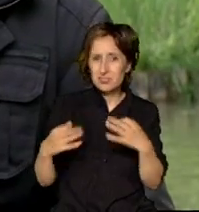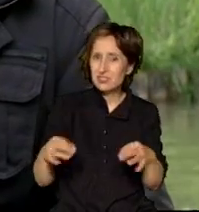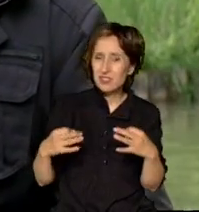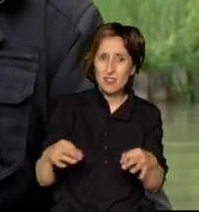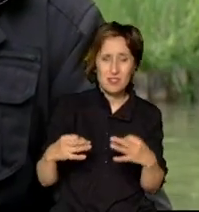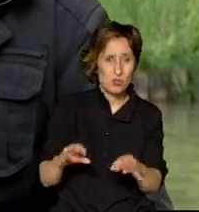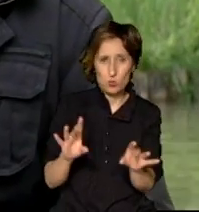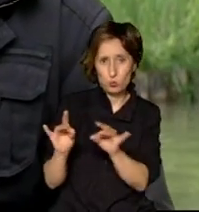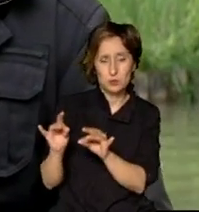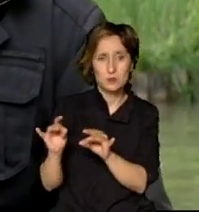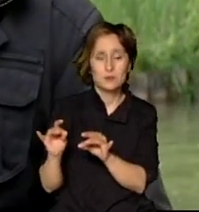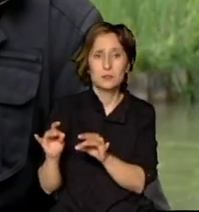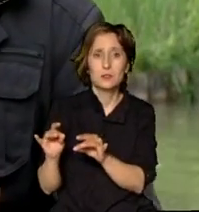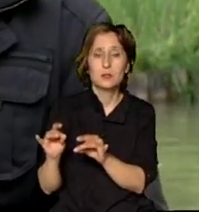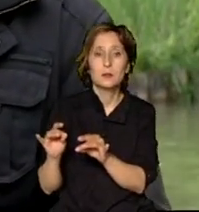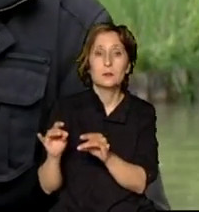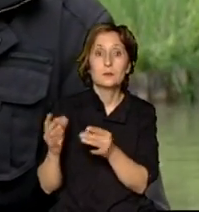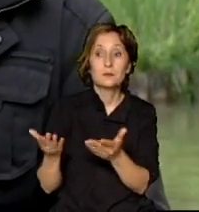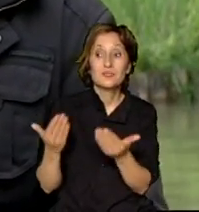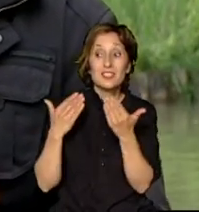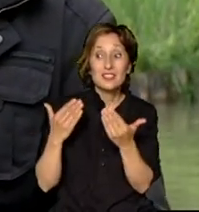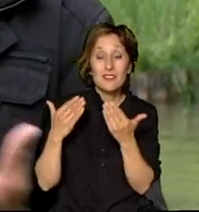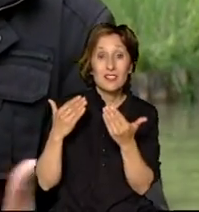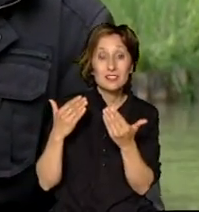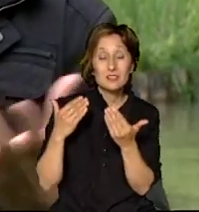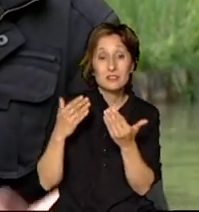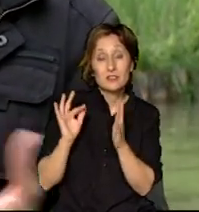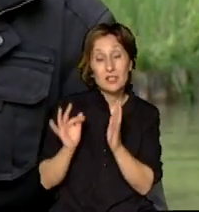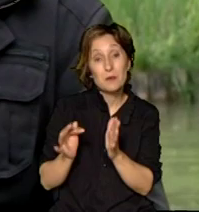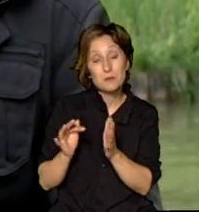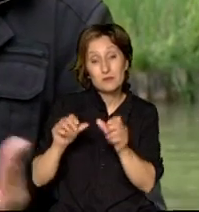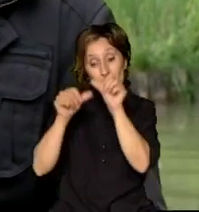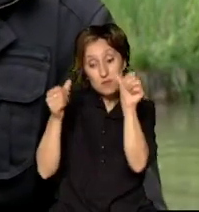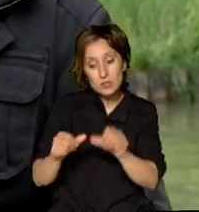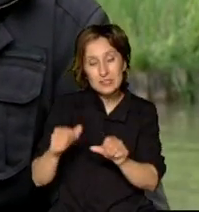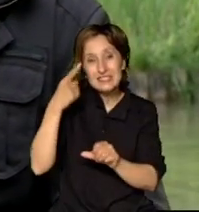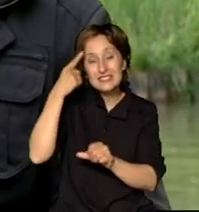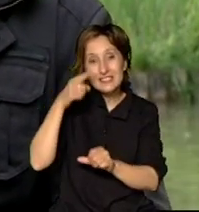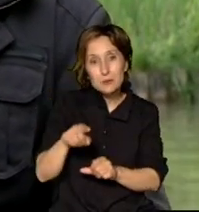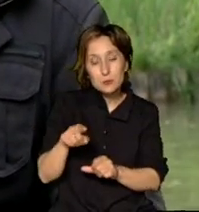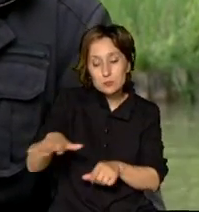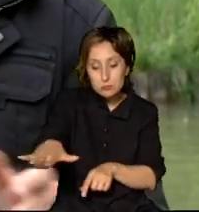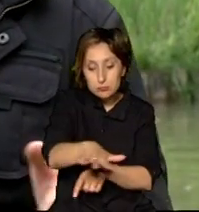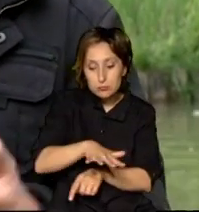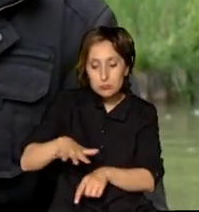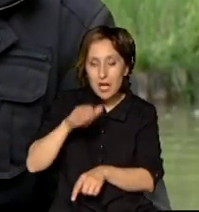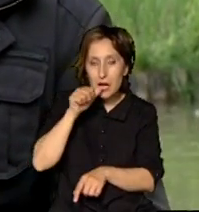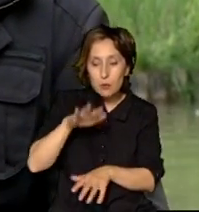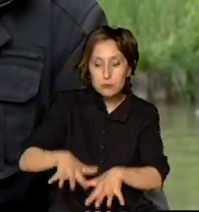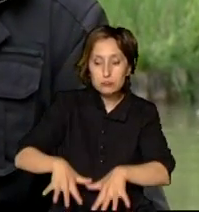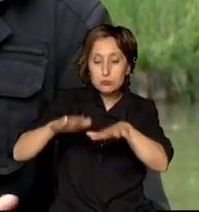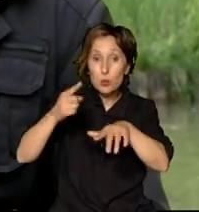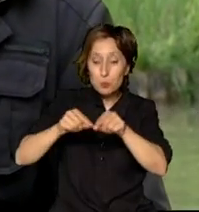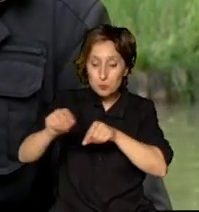sencillos de utilizar, y digamos que por medio de una equivalencia pues nos dan la cantidad de agua que ha caído en un determinado lugar en un metro